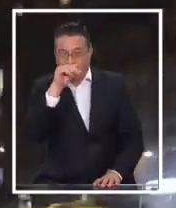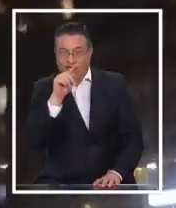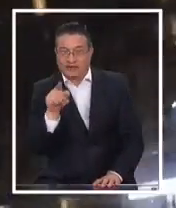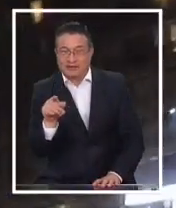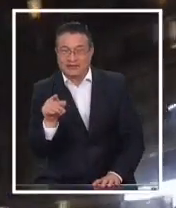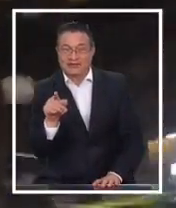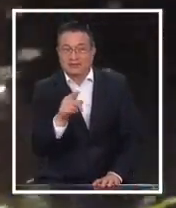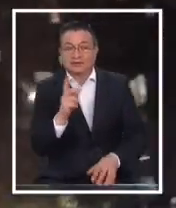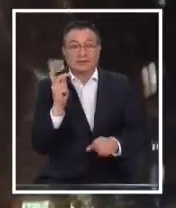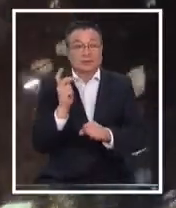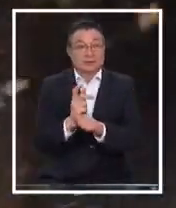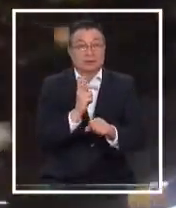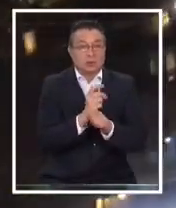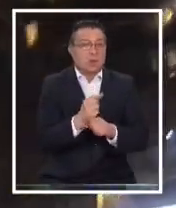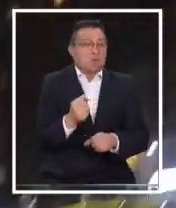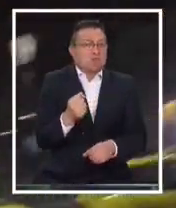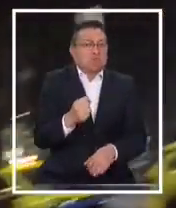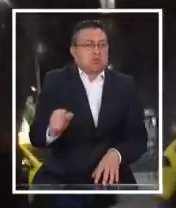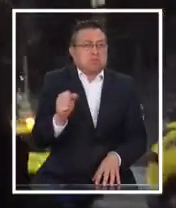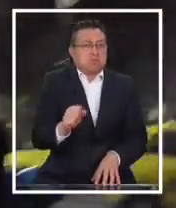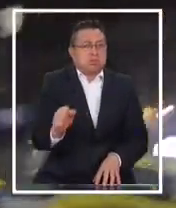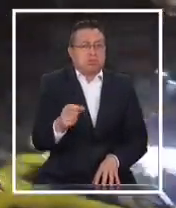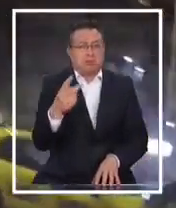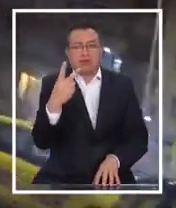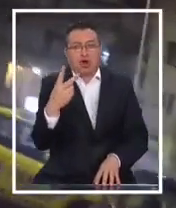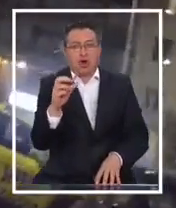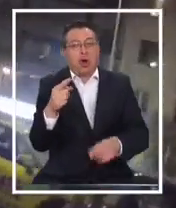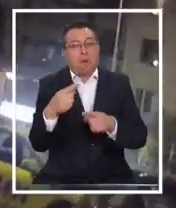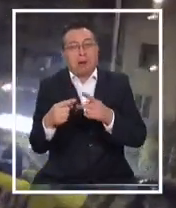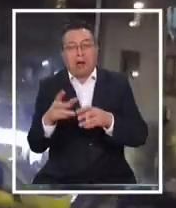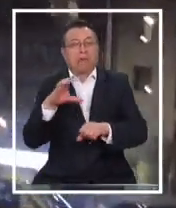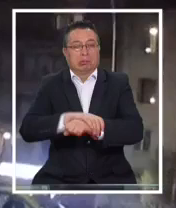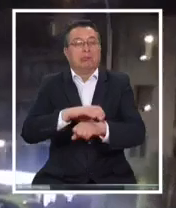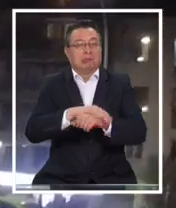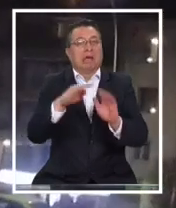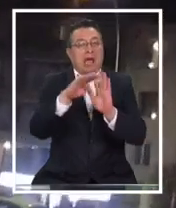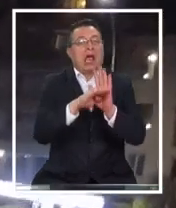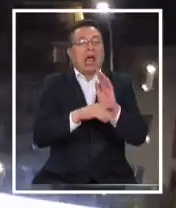Se tratan de delincuentes avezados con 2 o más detenciones previas.